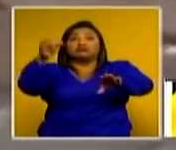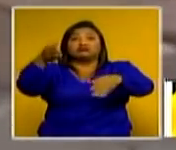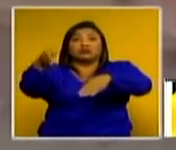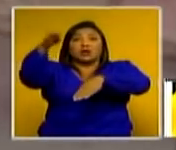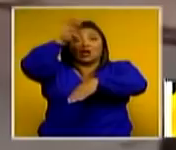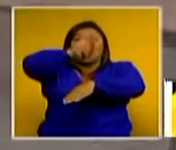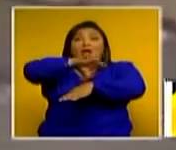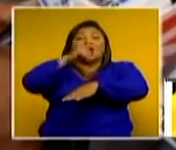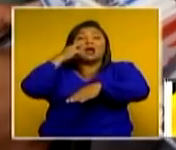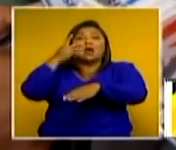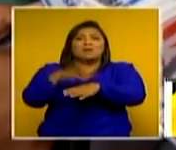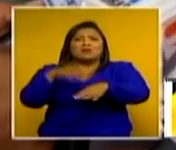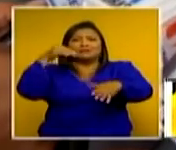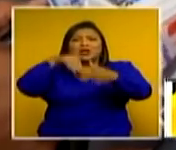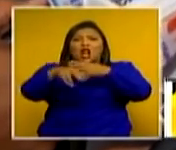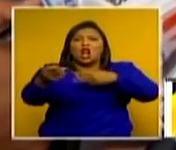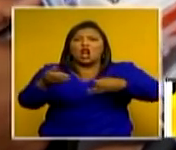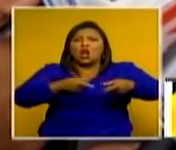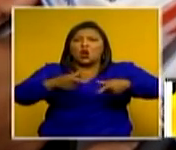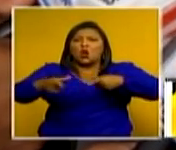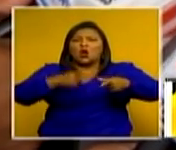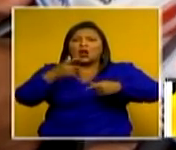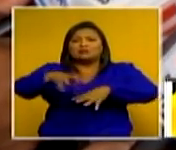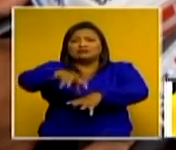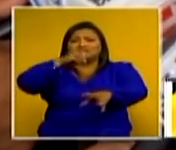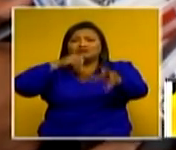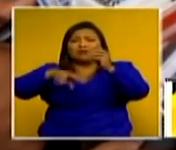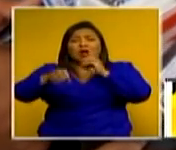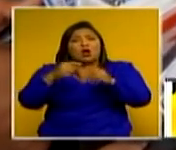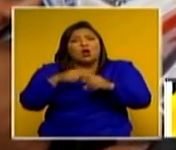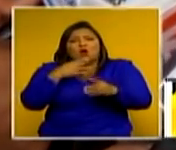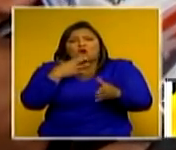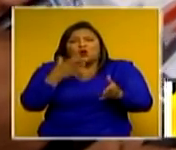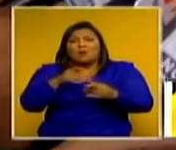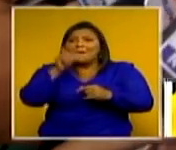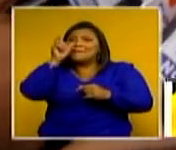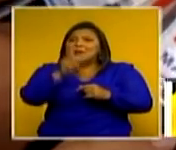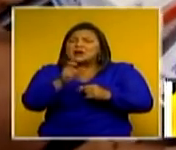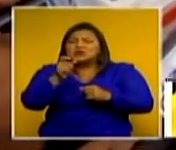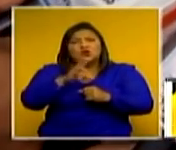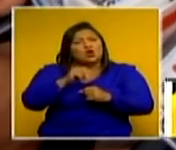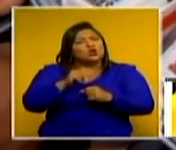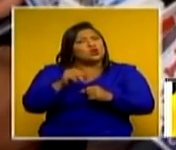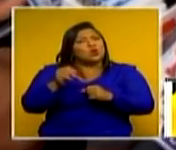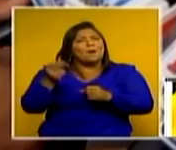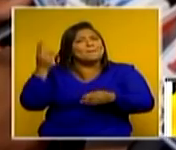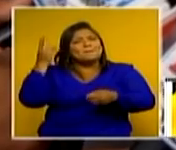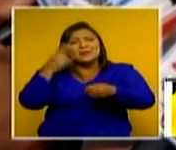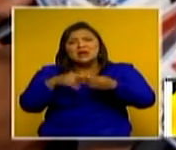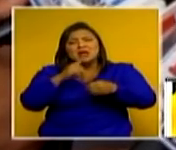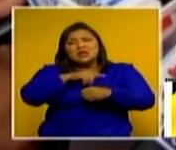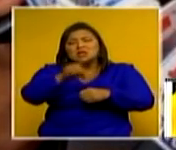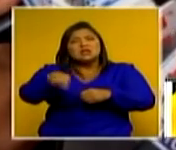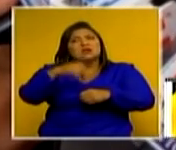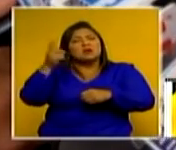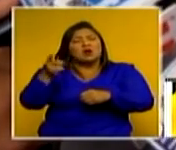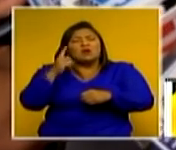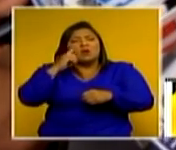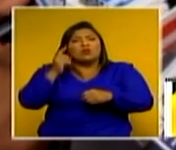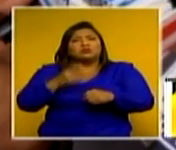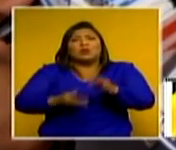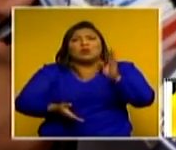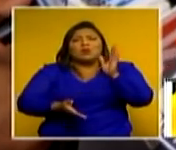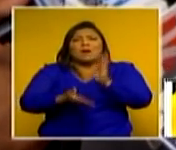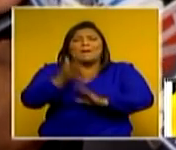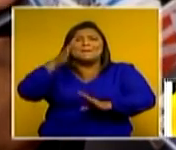que un centro de abasto hubieron infiltraciones de personas que no están vinculadas al sector y que alteraron la paz pública